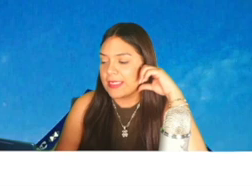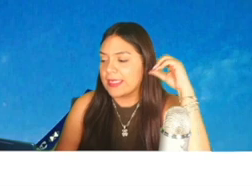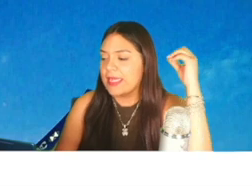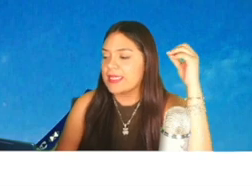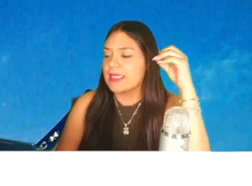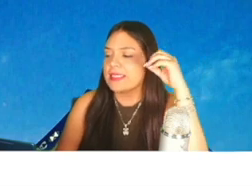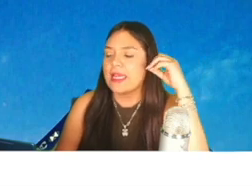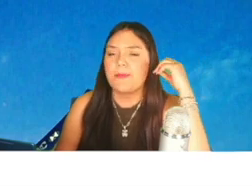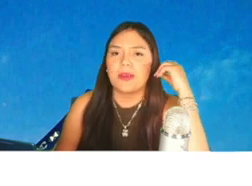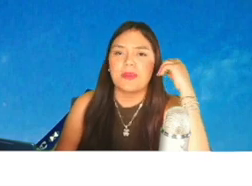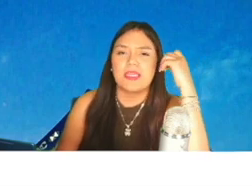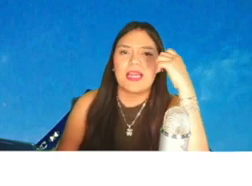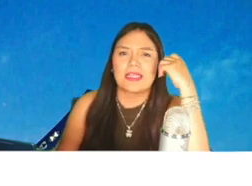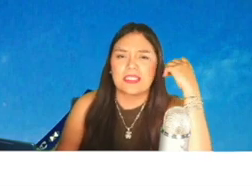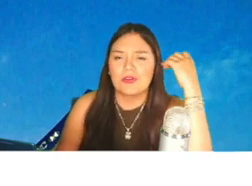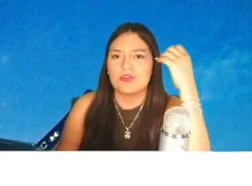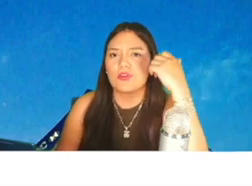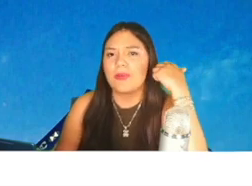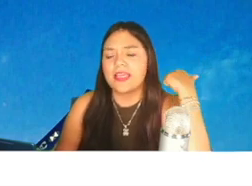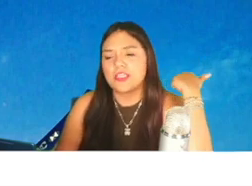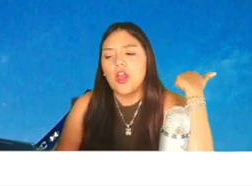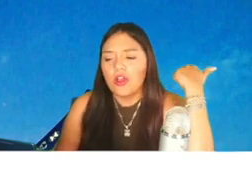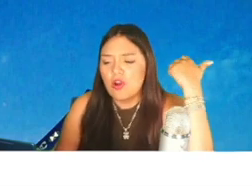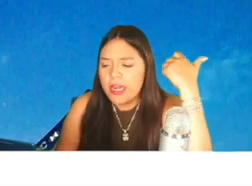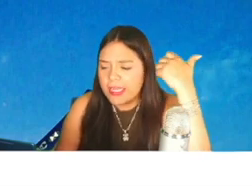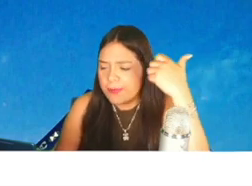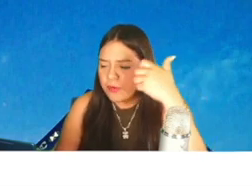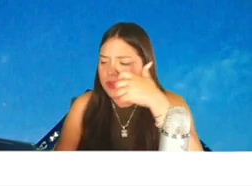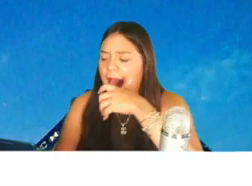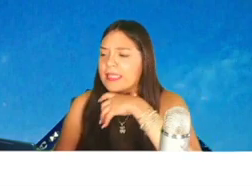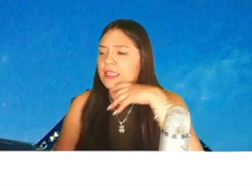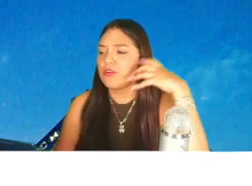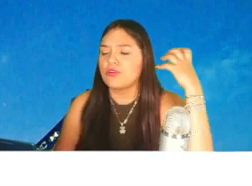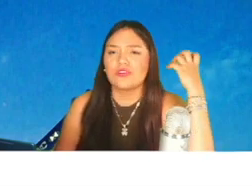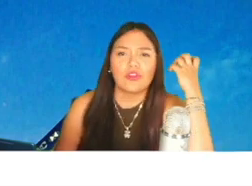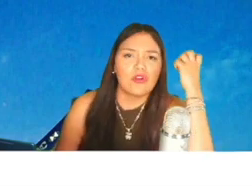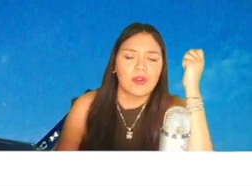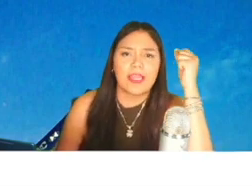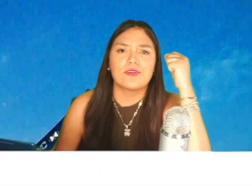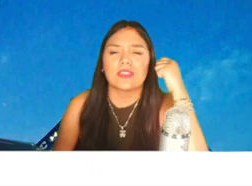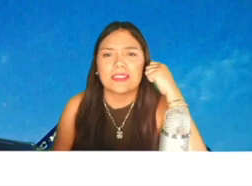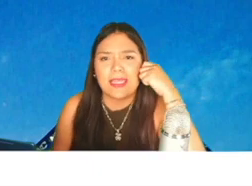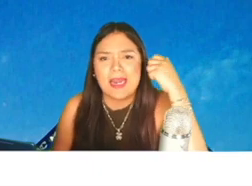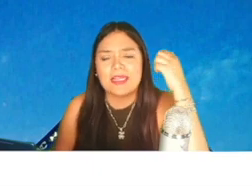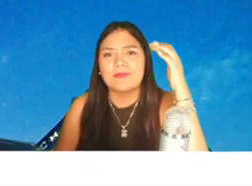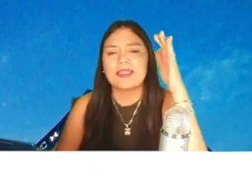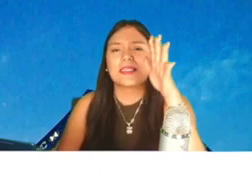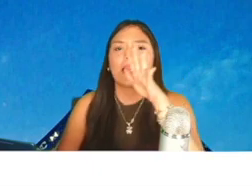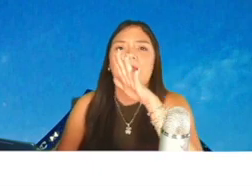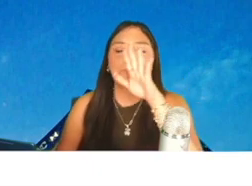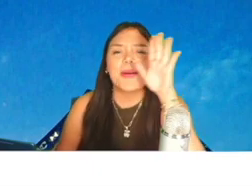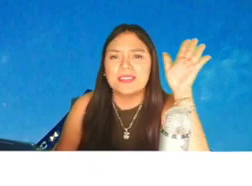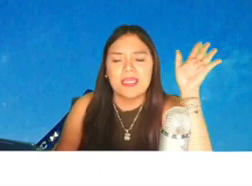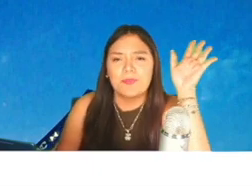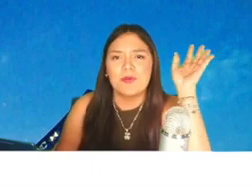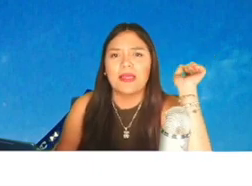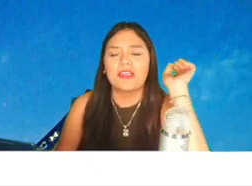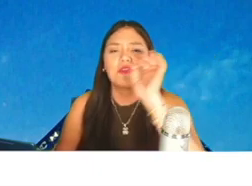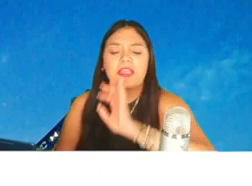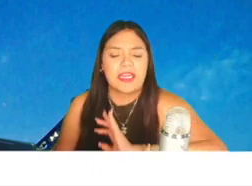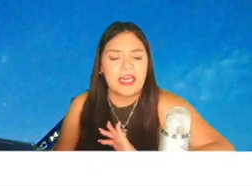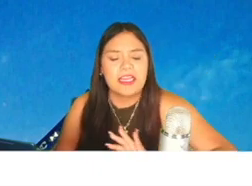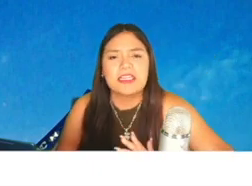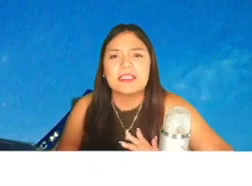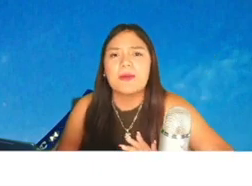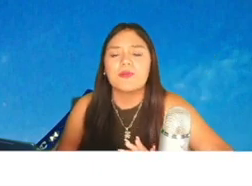tropas aquí, que se les iba a permitir el acceso a nuestro país con equipo táctico, con todo lo que ellos quisieran, es más, que traían pase diplomático y